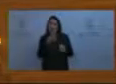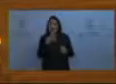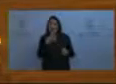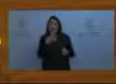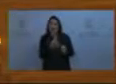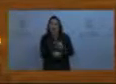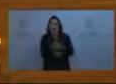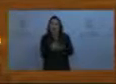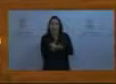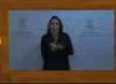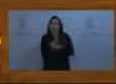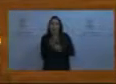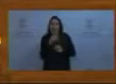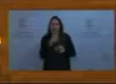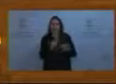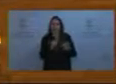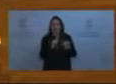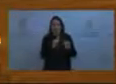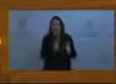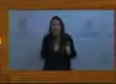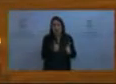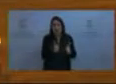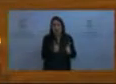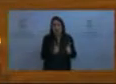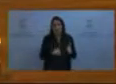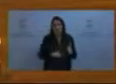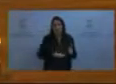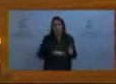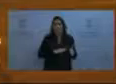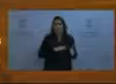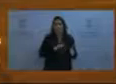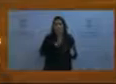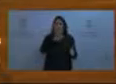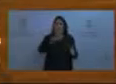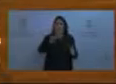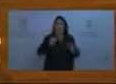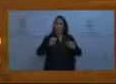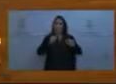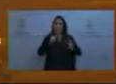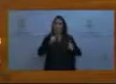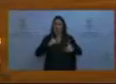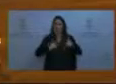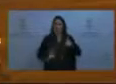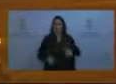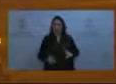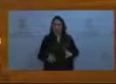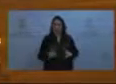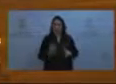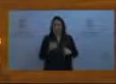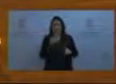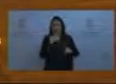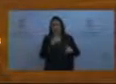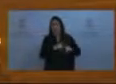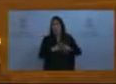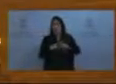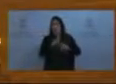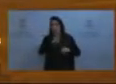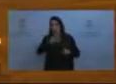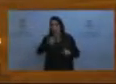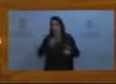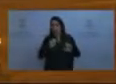es ahora empieza a aparecer a los 45 años, una edad media de 45 años, con lo